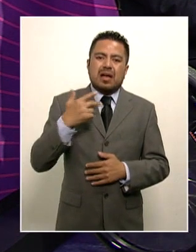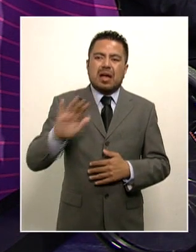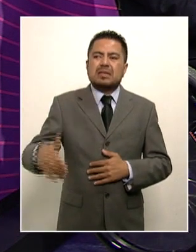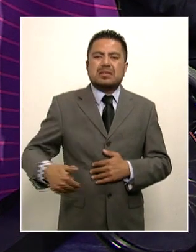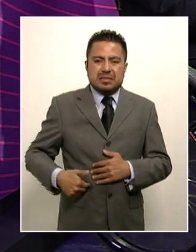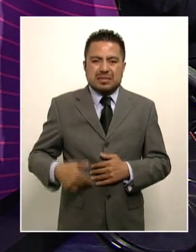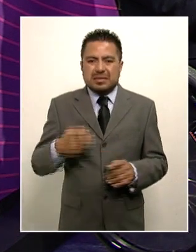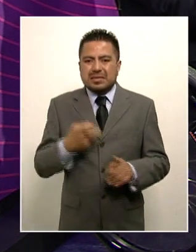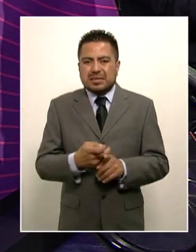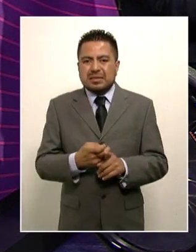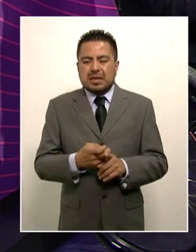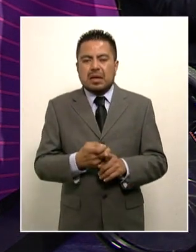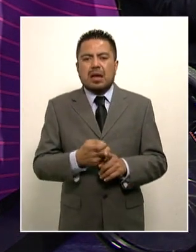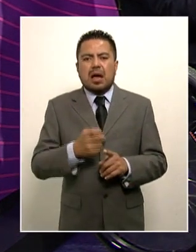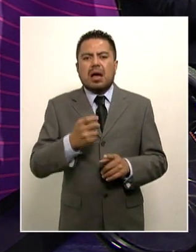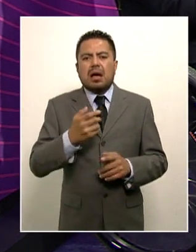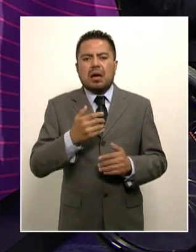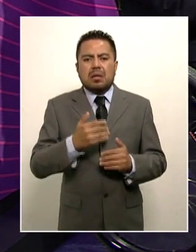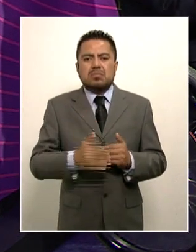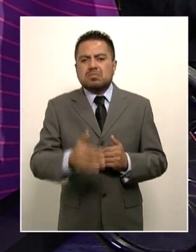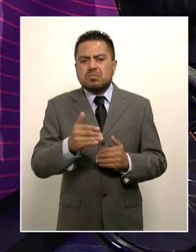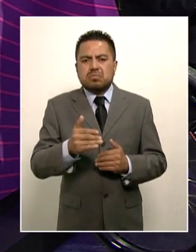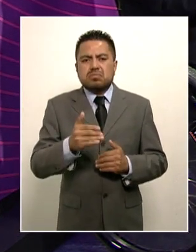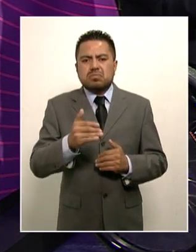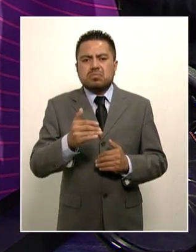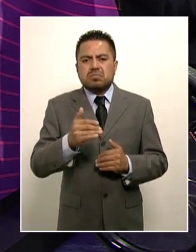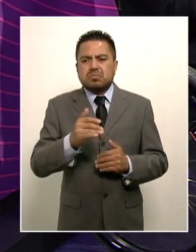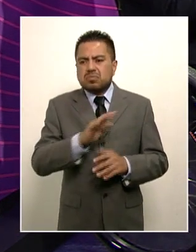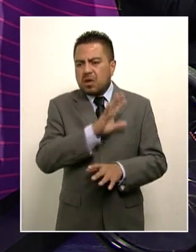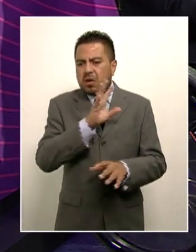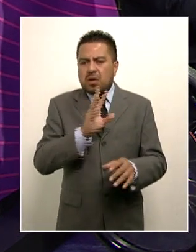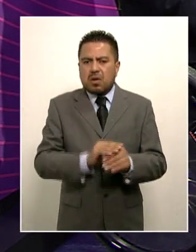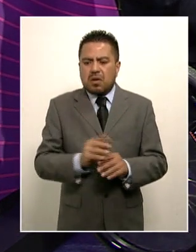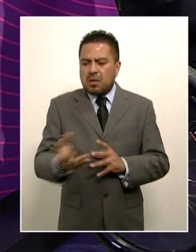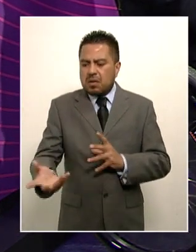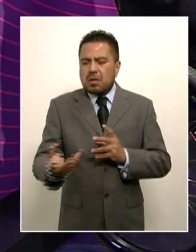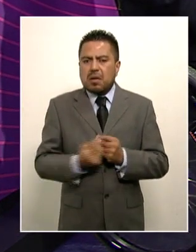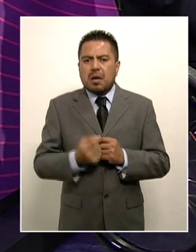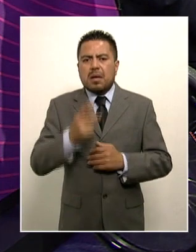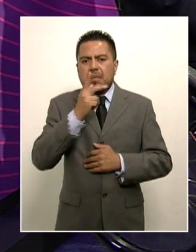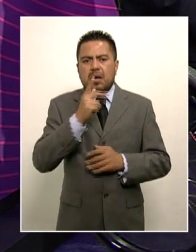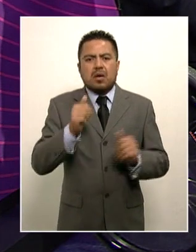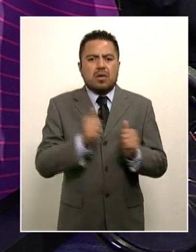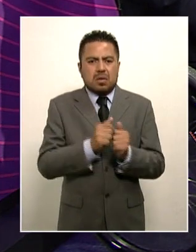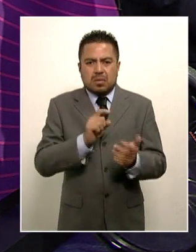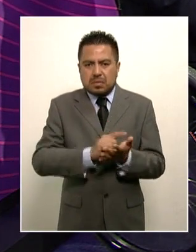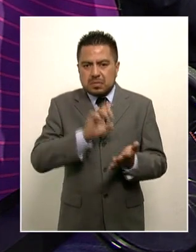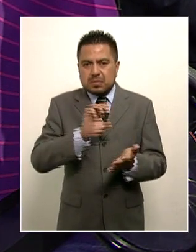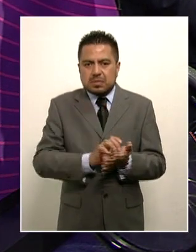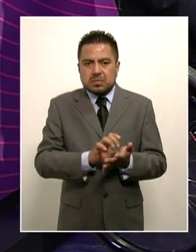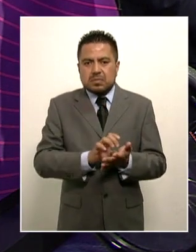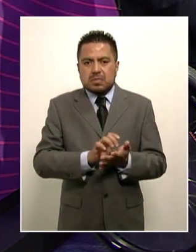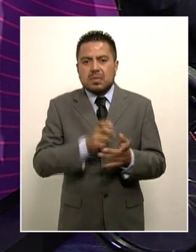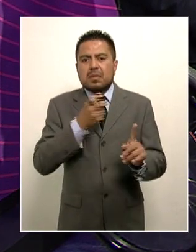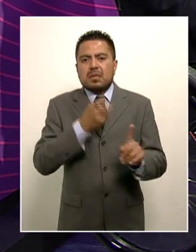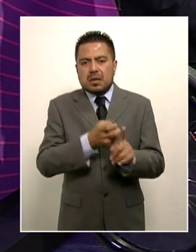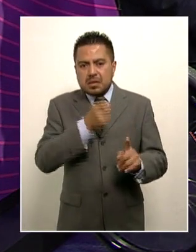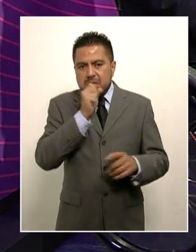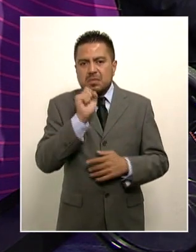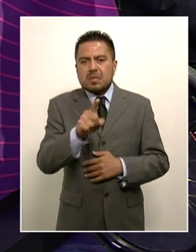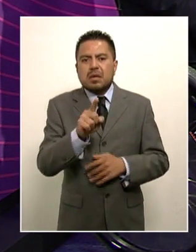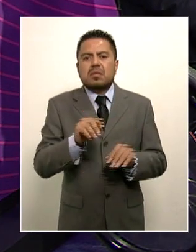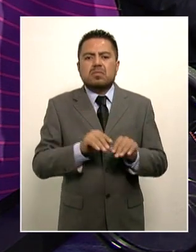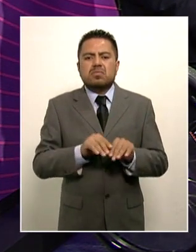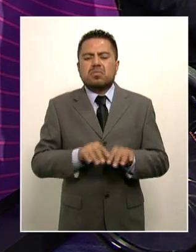accidente, y entonces pues prácticamente él se ha echado toda su vida con un papá con discapacidad, y eso también